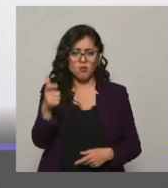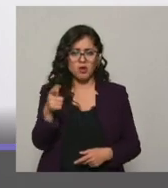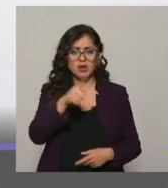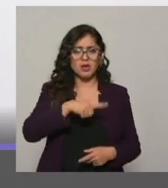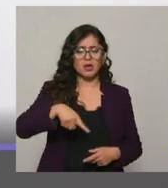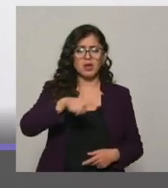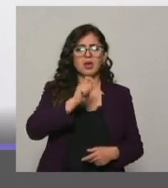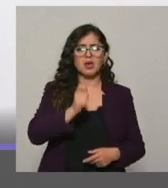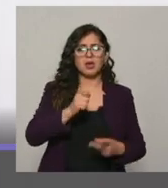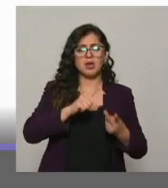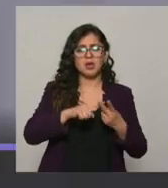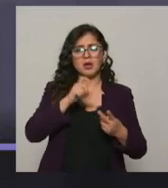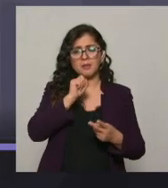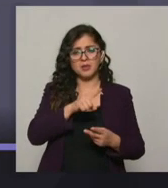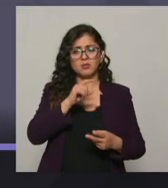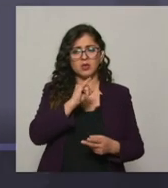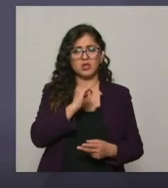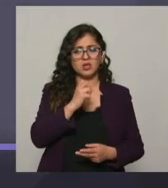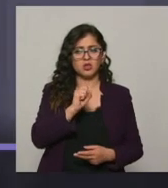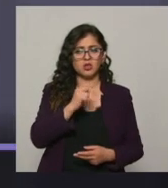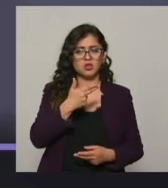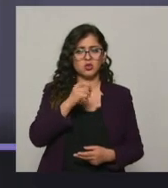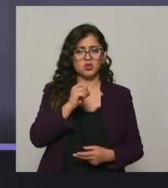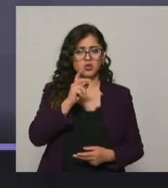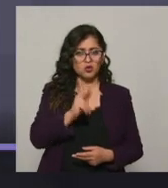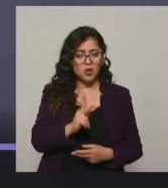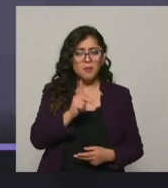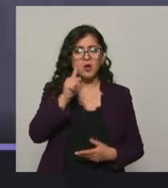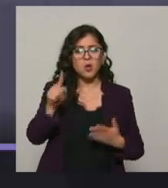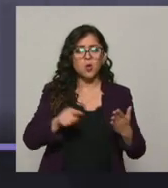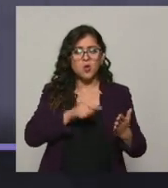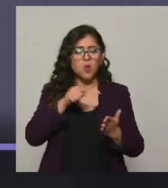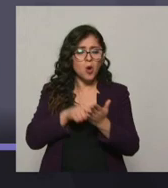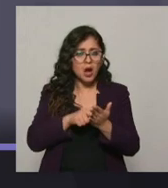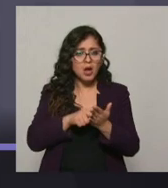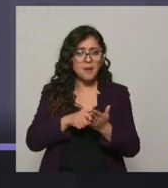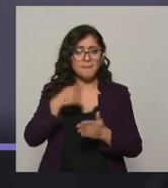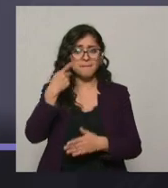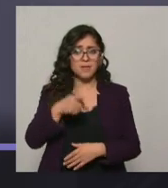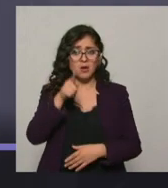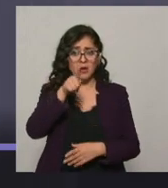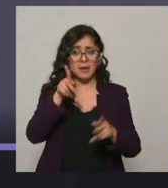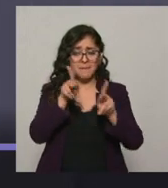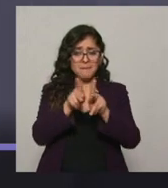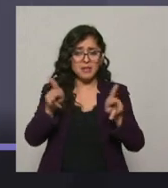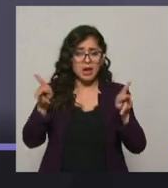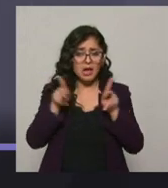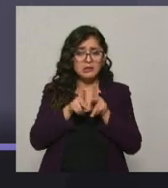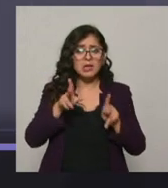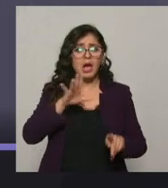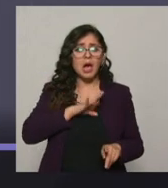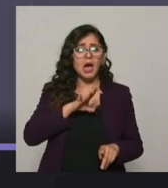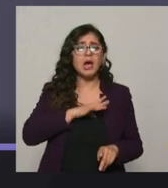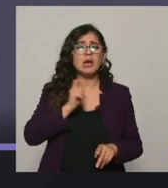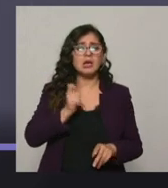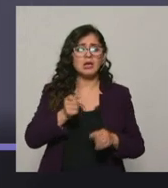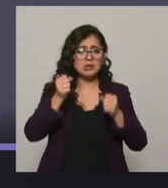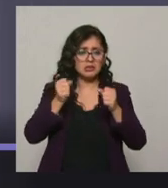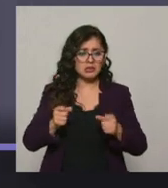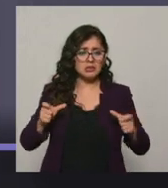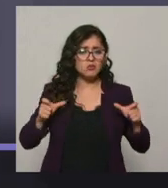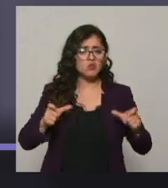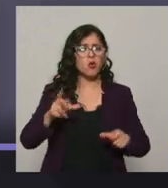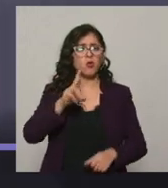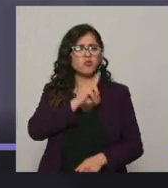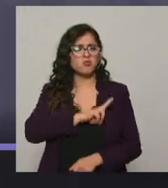iShop, ahí en ese centro comercial. Es interesante porque en esa plaza hay seguridad privada. Y lo